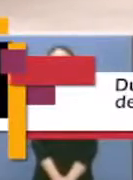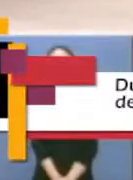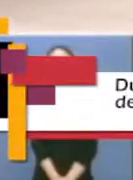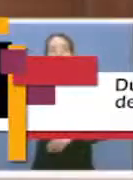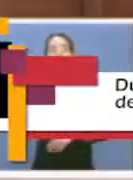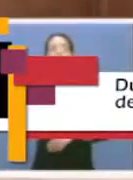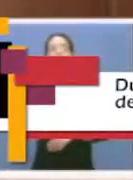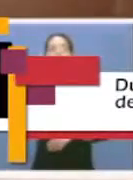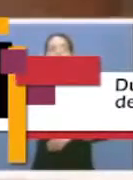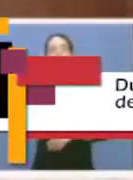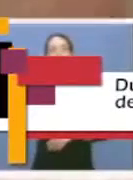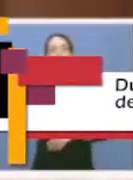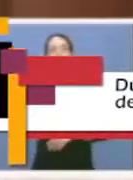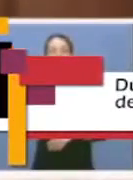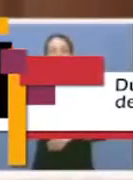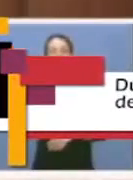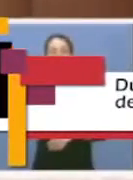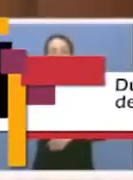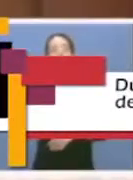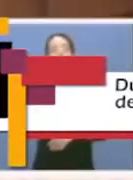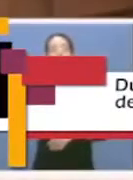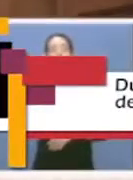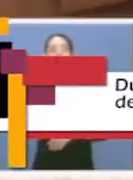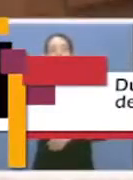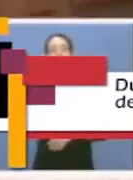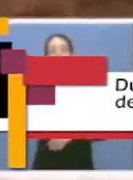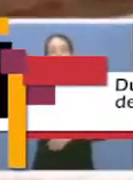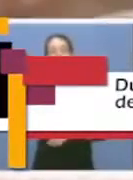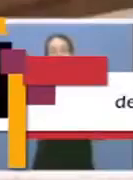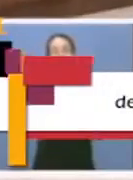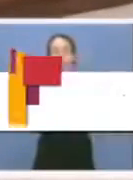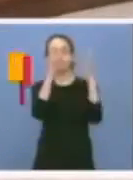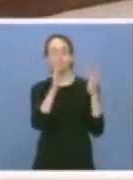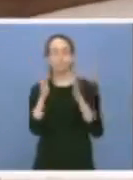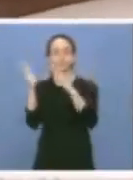recoge la medalla su presidente el excelentísimo señor Don Jesús posada